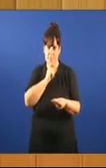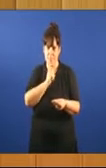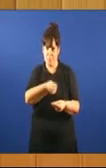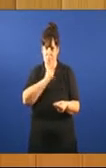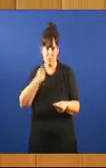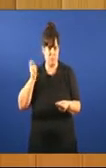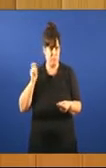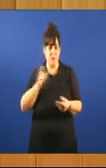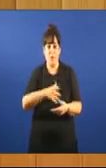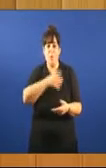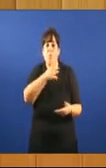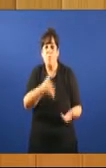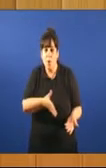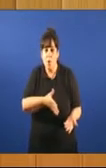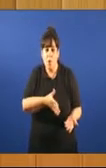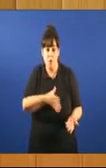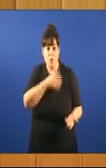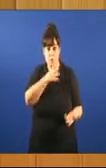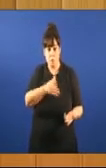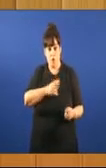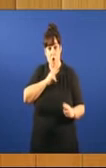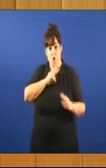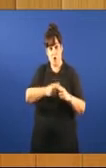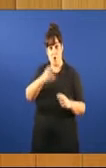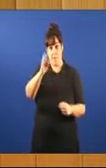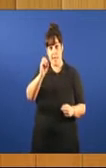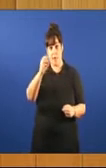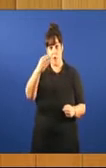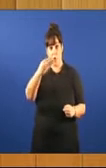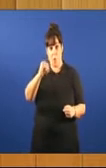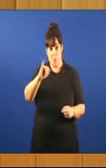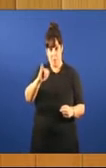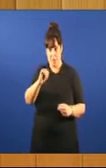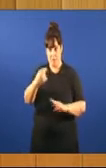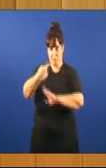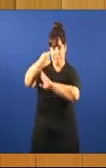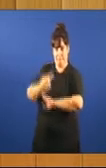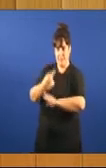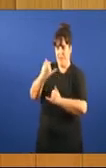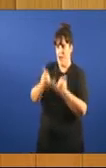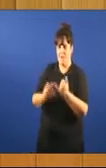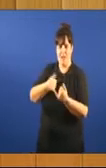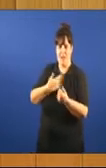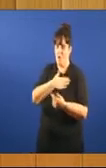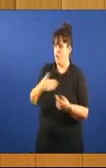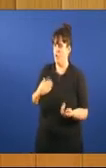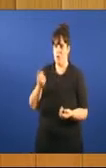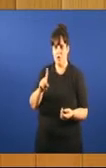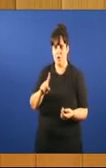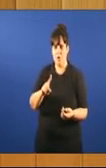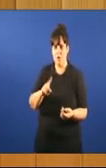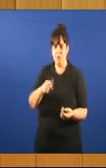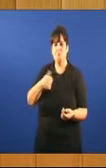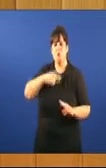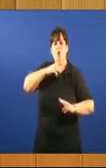zorregazos por negarse a aceitar o nome de Toby imposto polos seus captores e querer seguir sendo Kunta